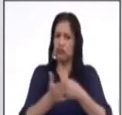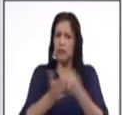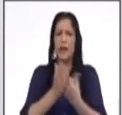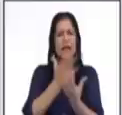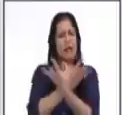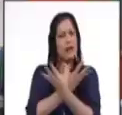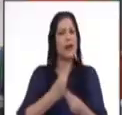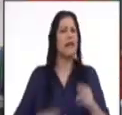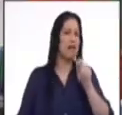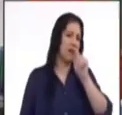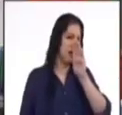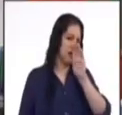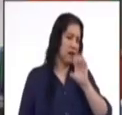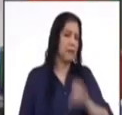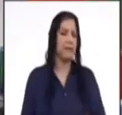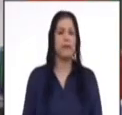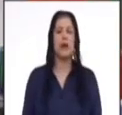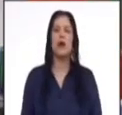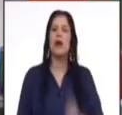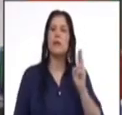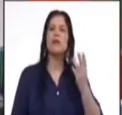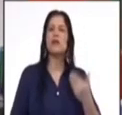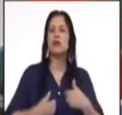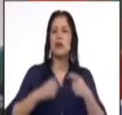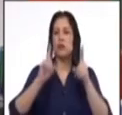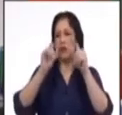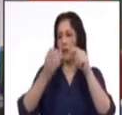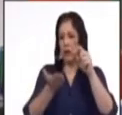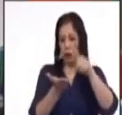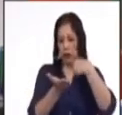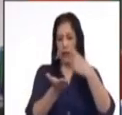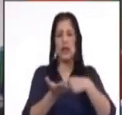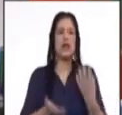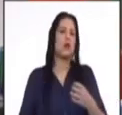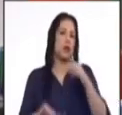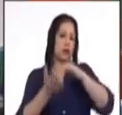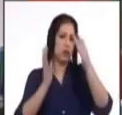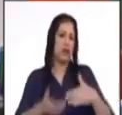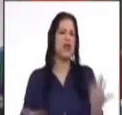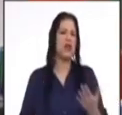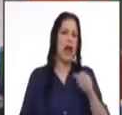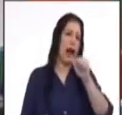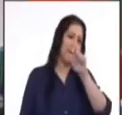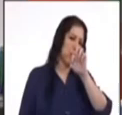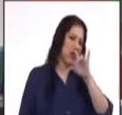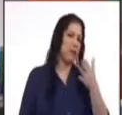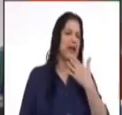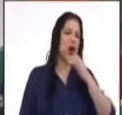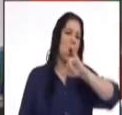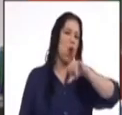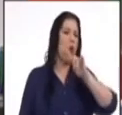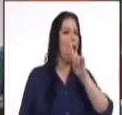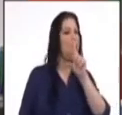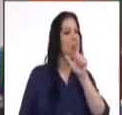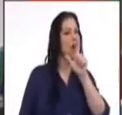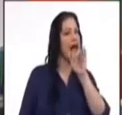esta enfermedad. Profesora, tenemos una pregunta de una estudiante de Apurímac. Juliana Quispe nos